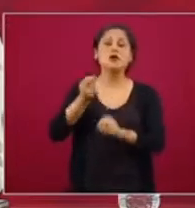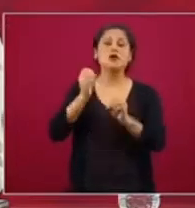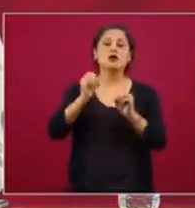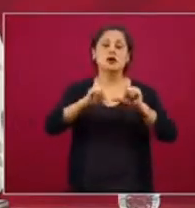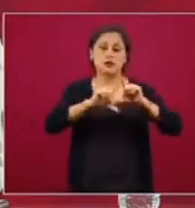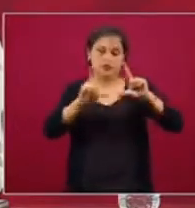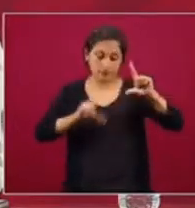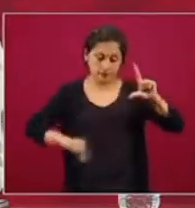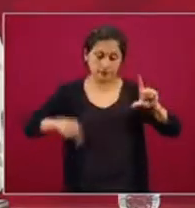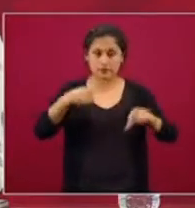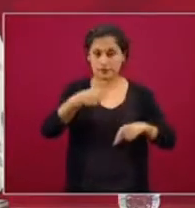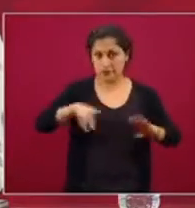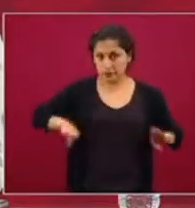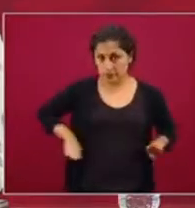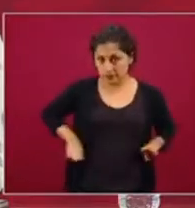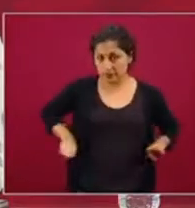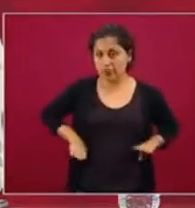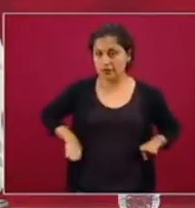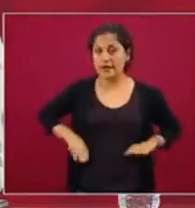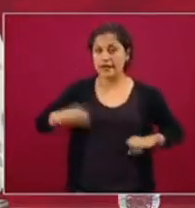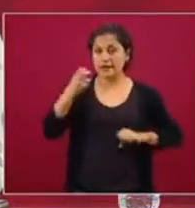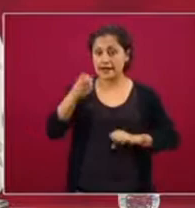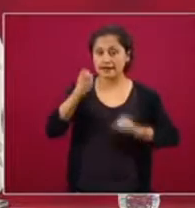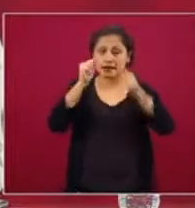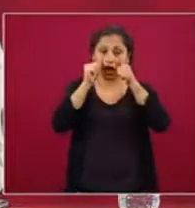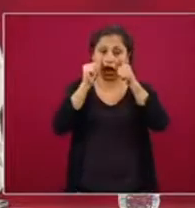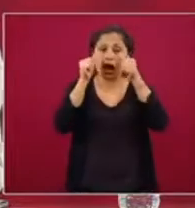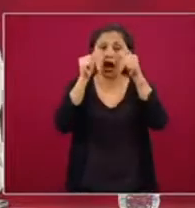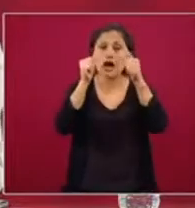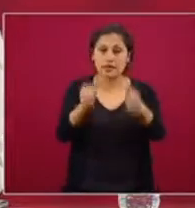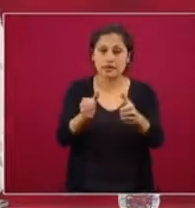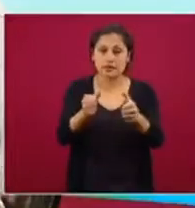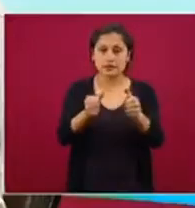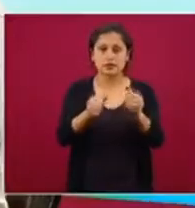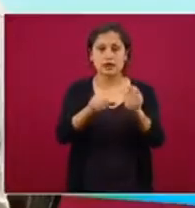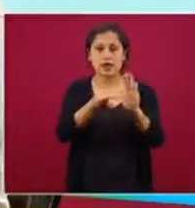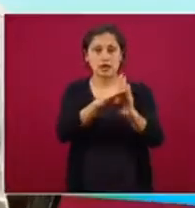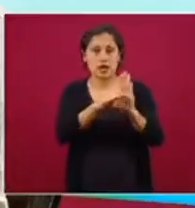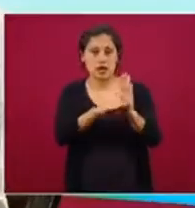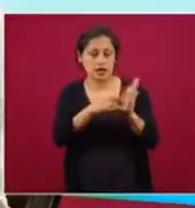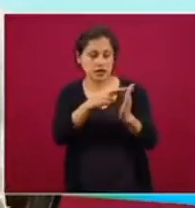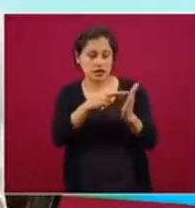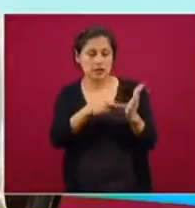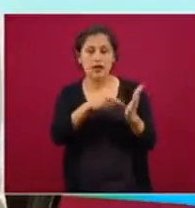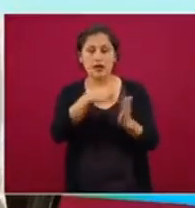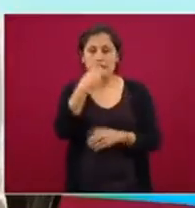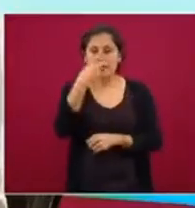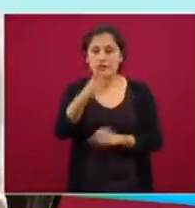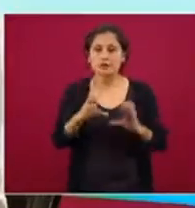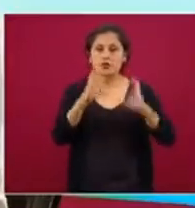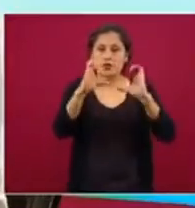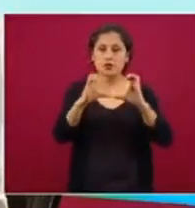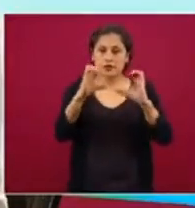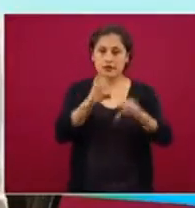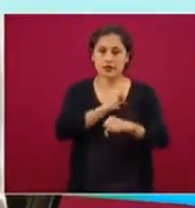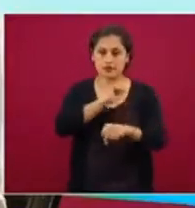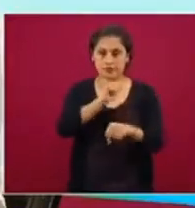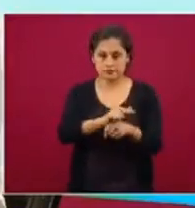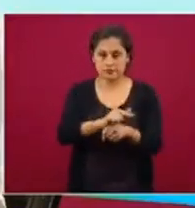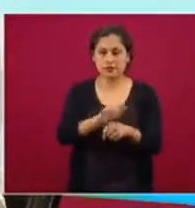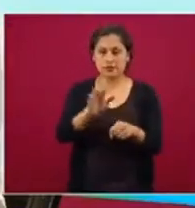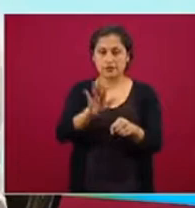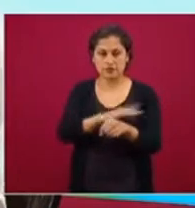población que es estratégico de considerar para cuidados especiales. Por eso habrán visto que en todas nuestras consideraciones, en los